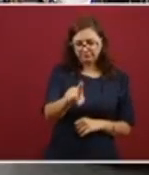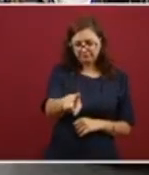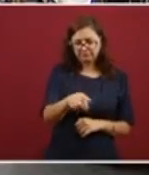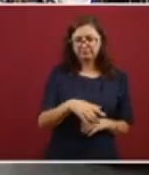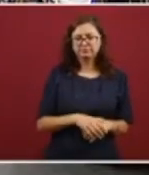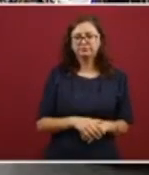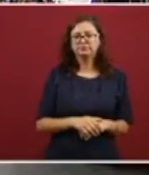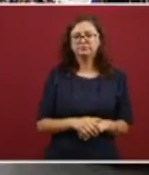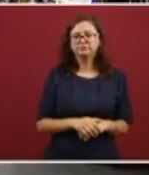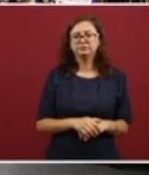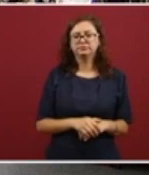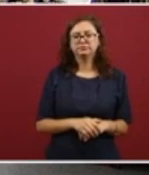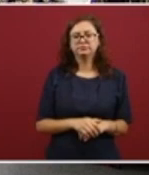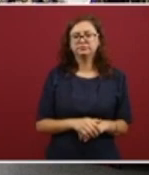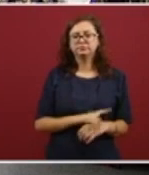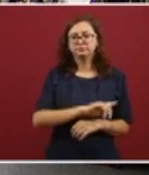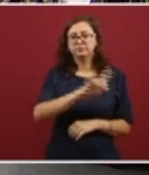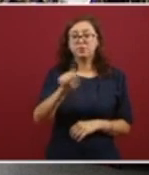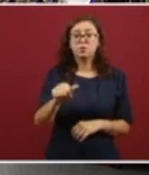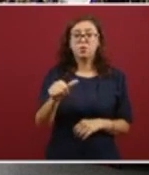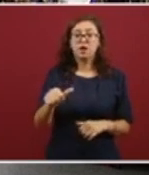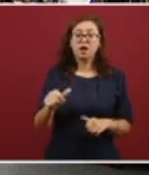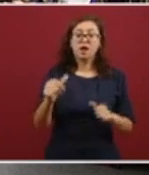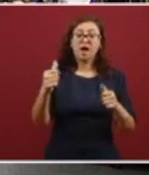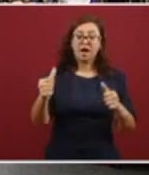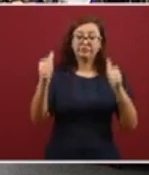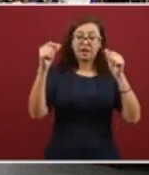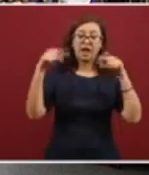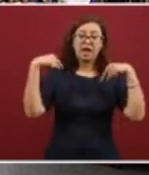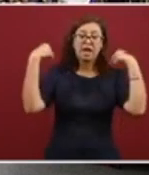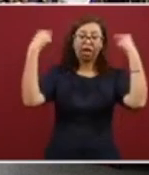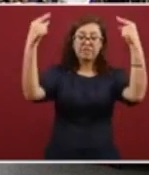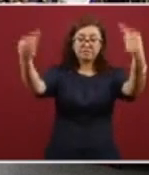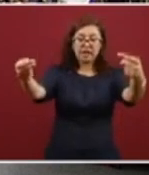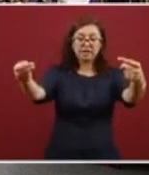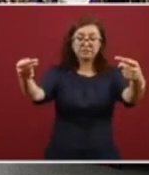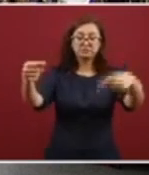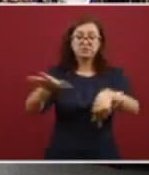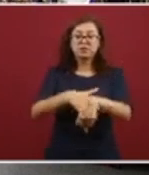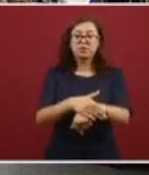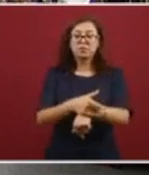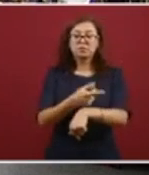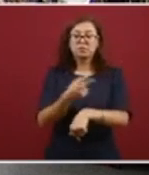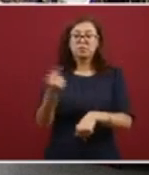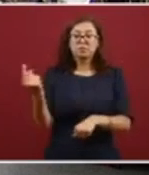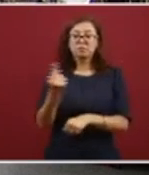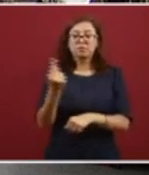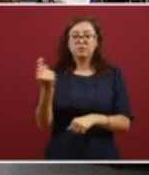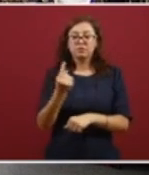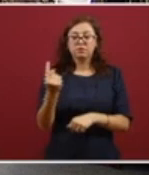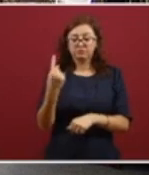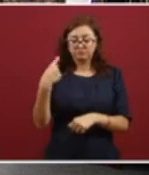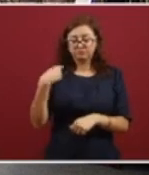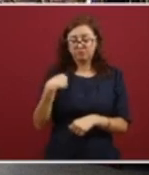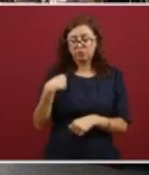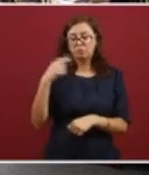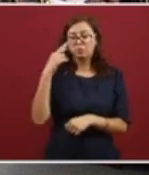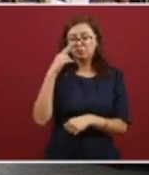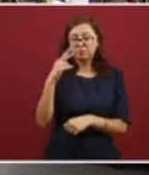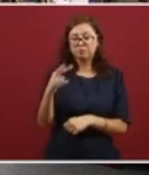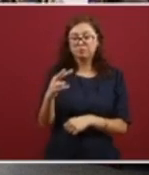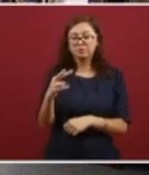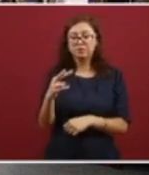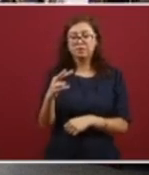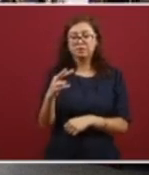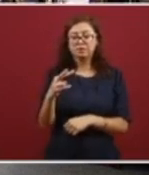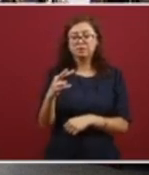Y luego, ¿saben qué? Nos vamos atrás, porque estaba yo viendo una estadística en